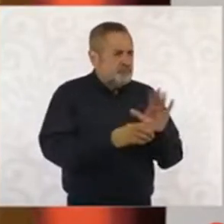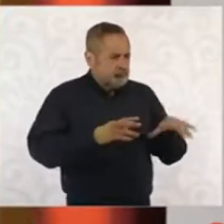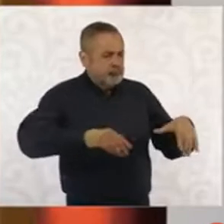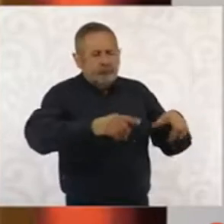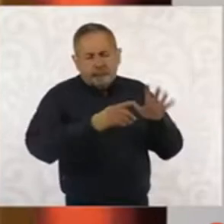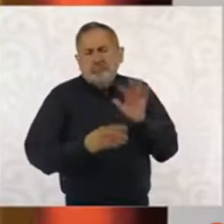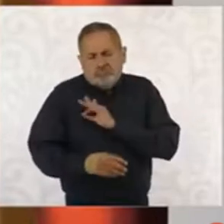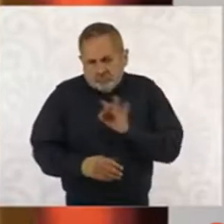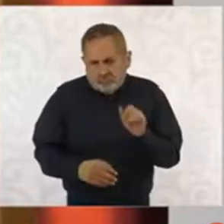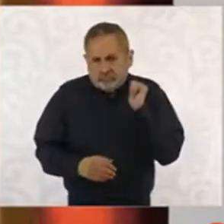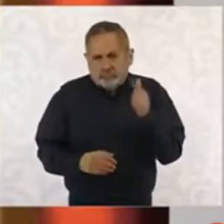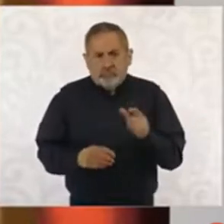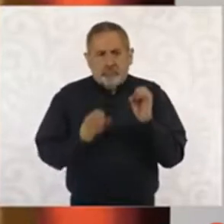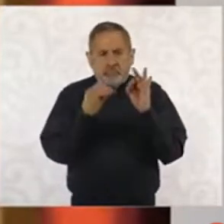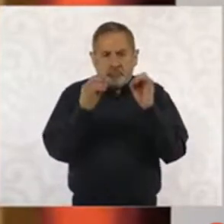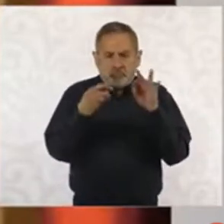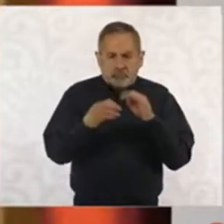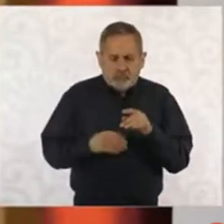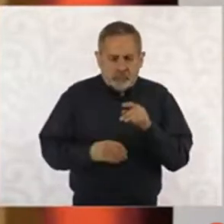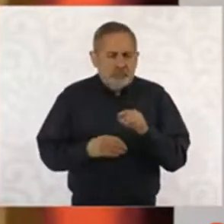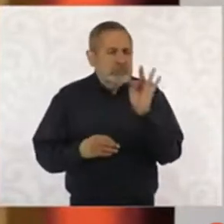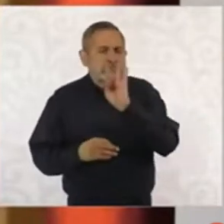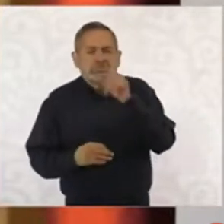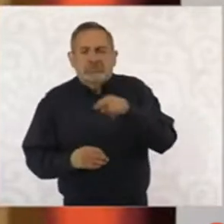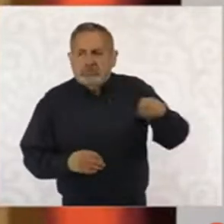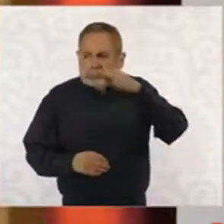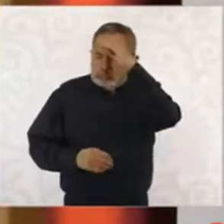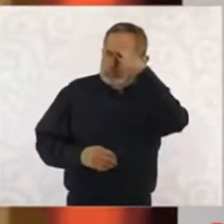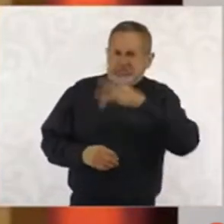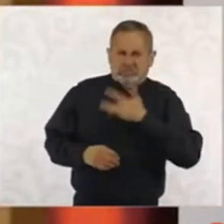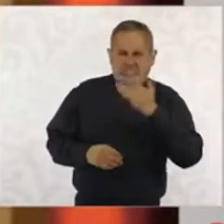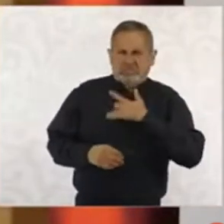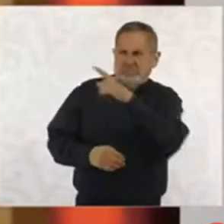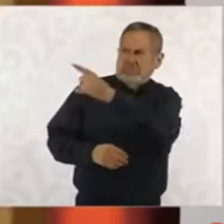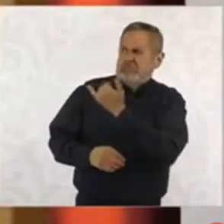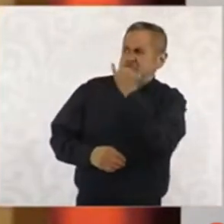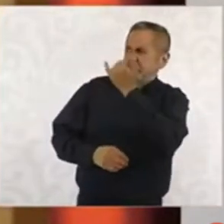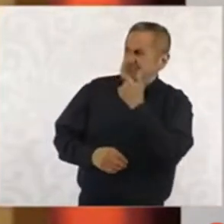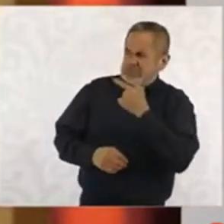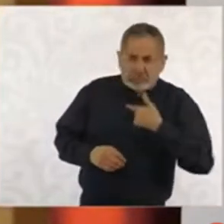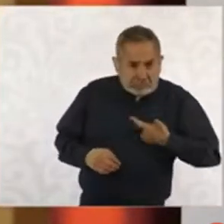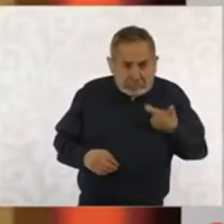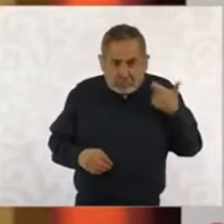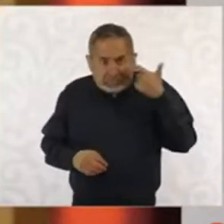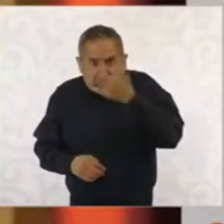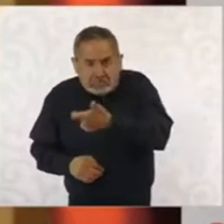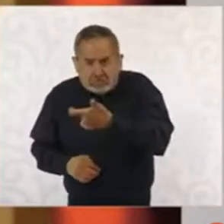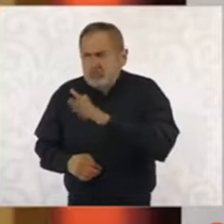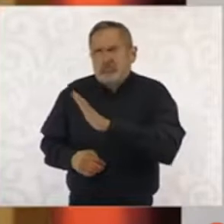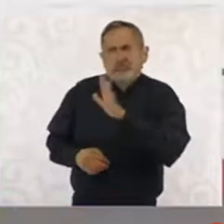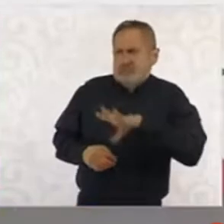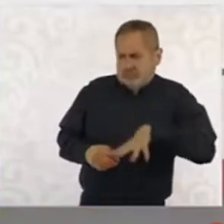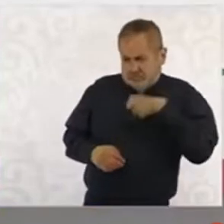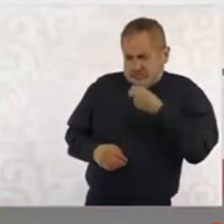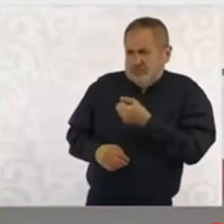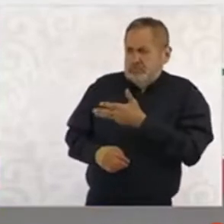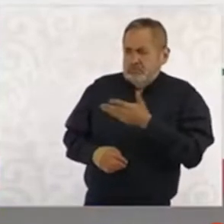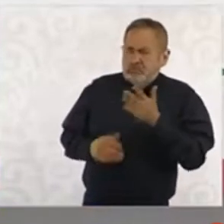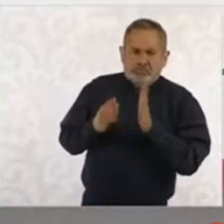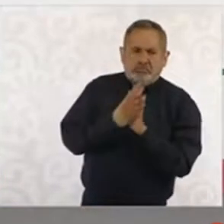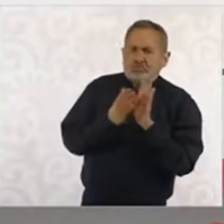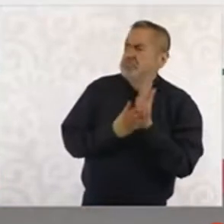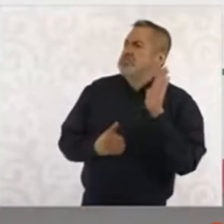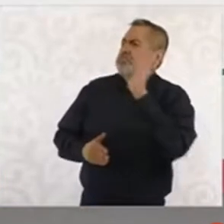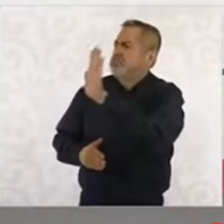Contribuyente, donde si alguien supone que hay un abuso de la autoridad, pues puede acudir a la Procuraduría. Y existen